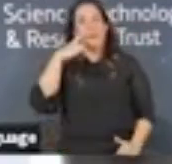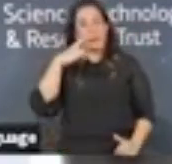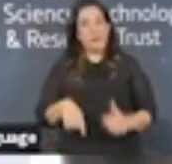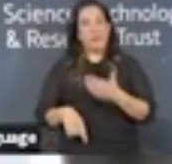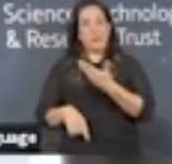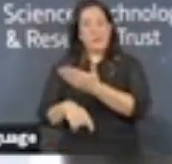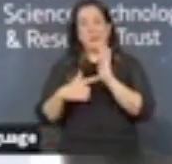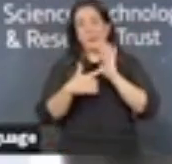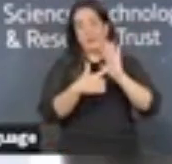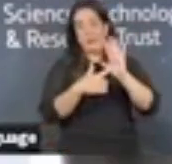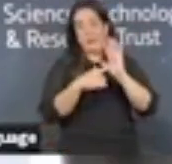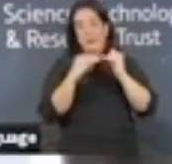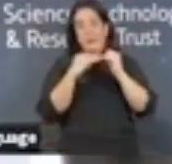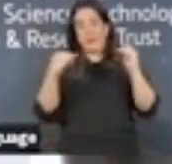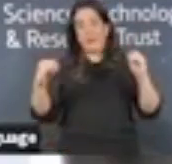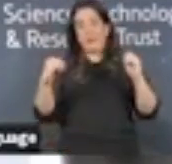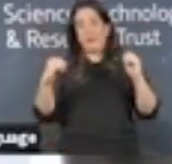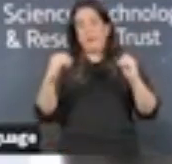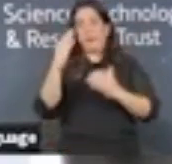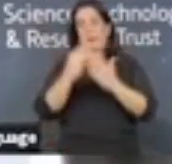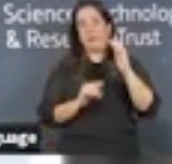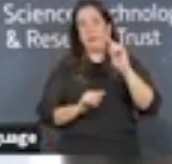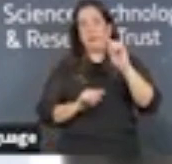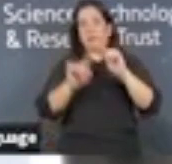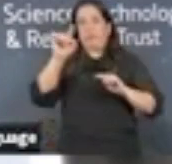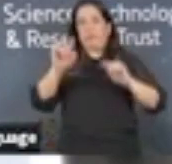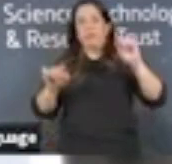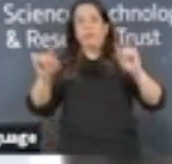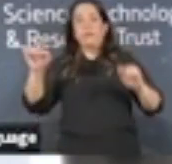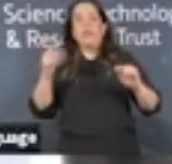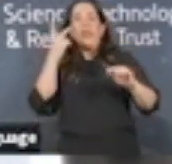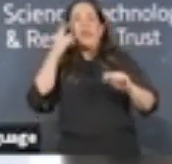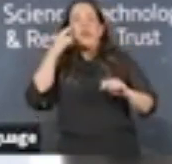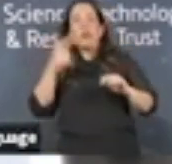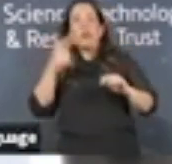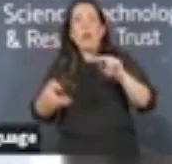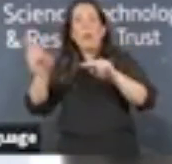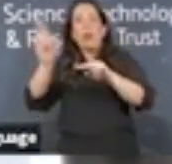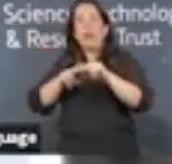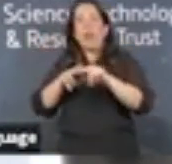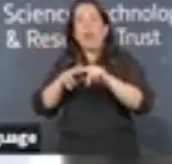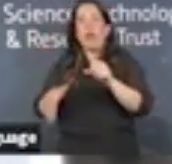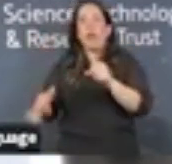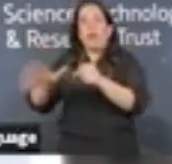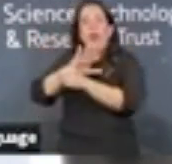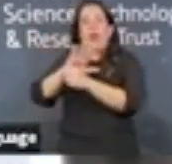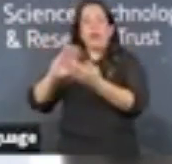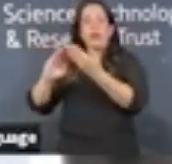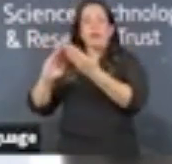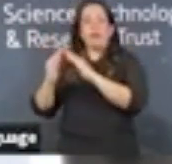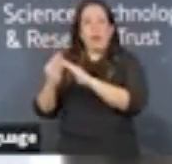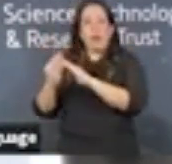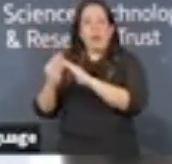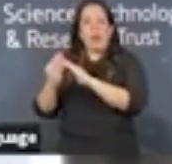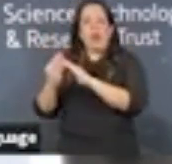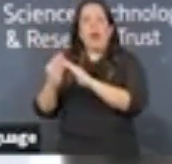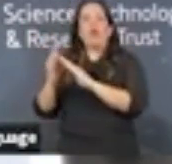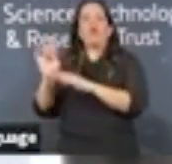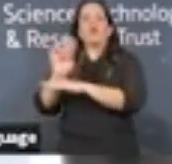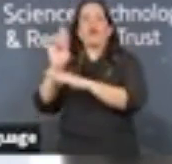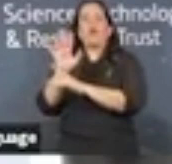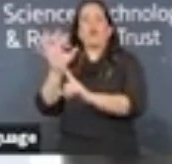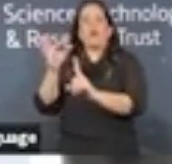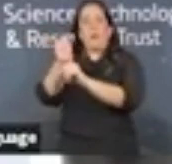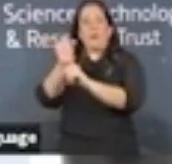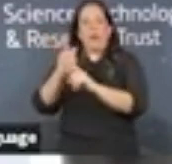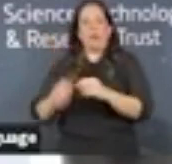la línea punteada, cómo íbamos aumentando la cobertura de la ciudad con trampas. Por